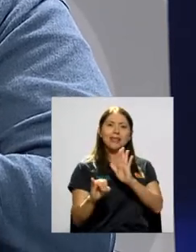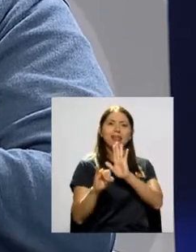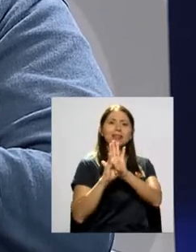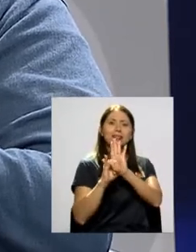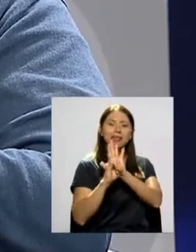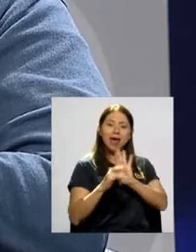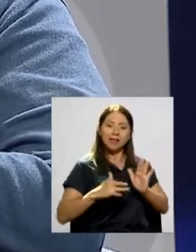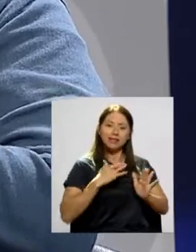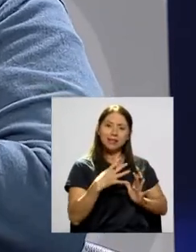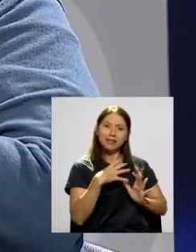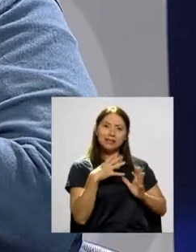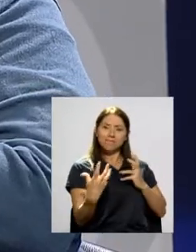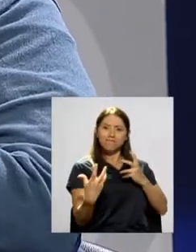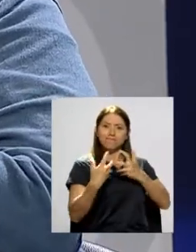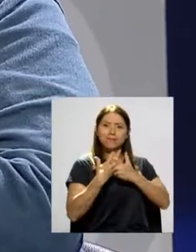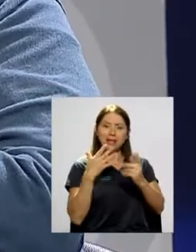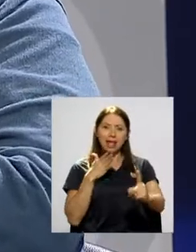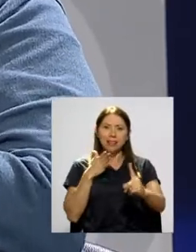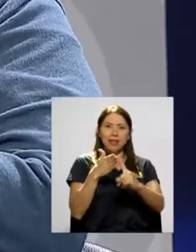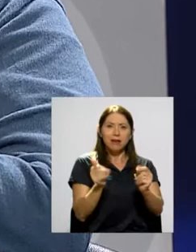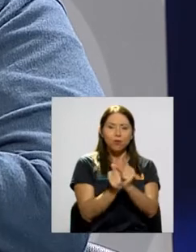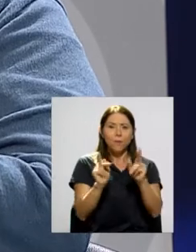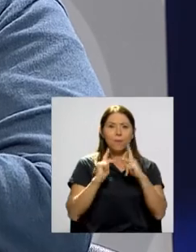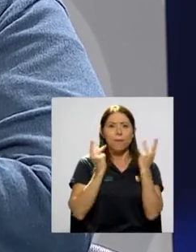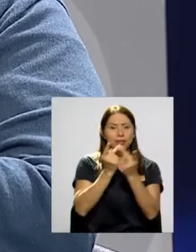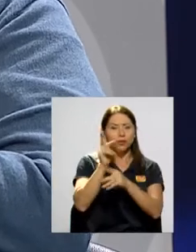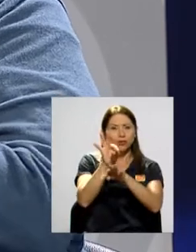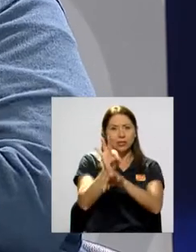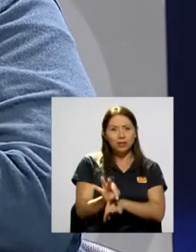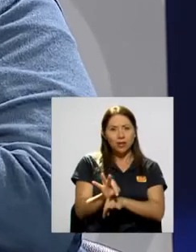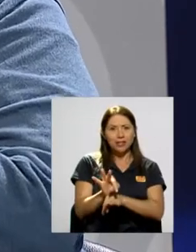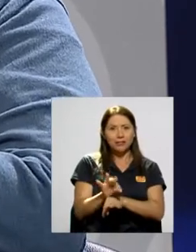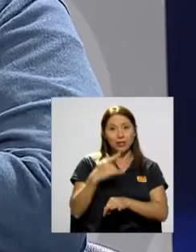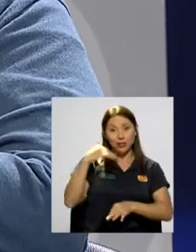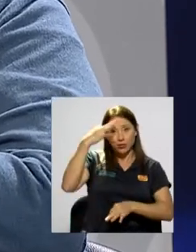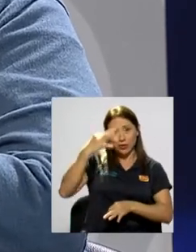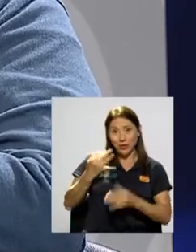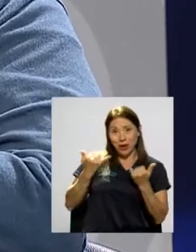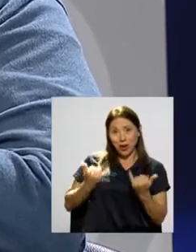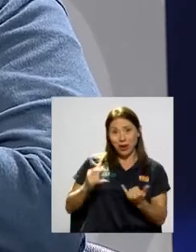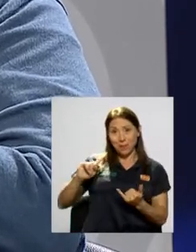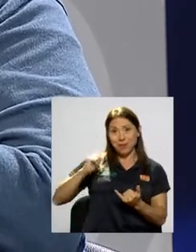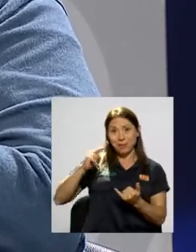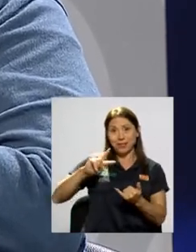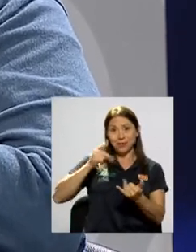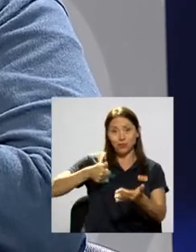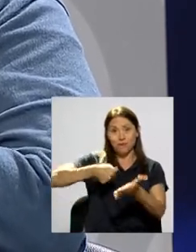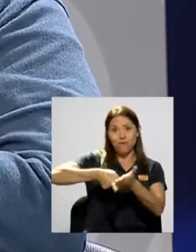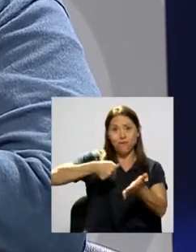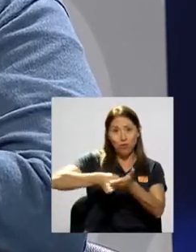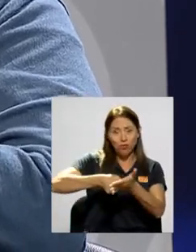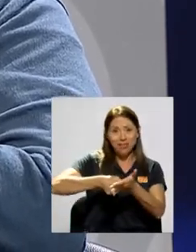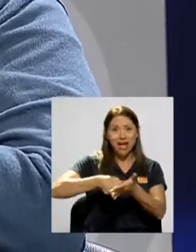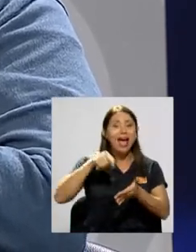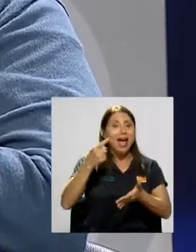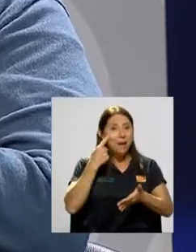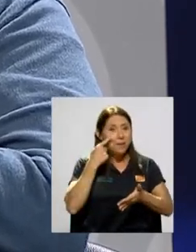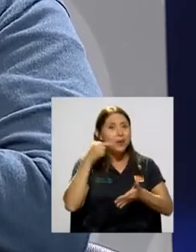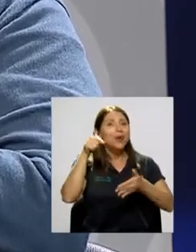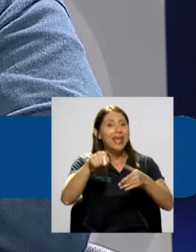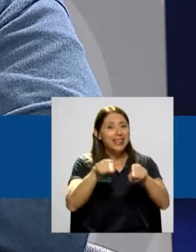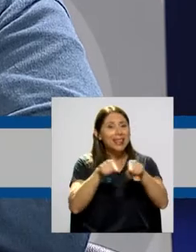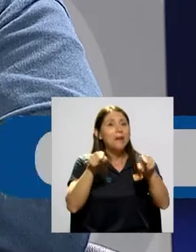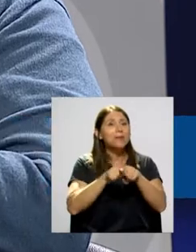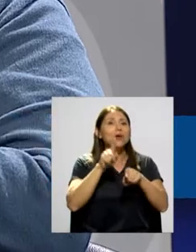partidos tradicionales. Yo creo que con esta elección nacional, en la primera y segunda ronda, creo que hay una ruptura también que me parece